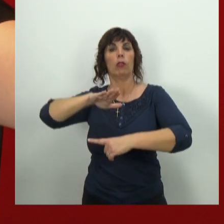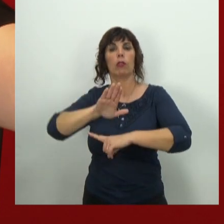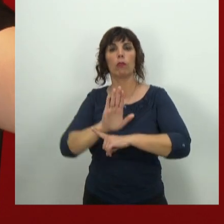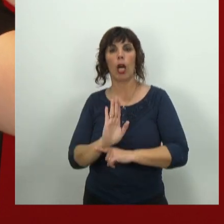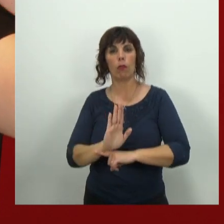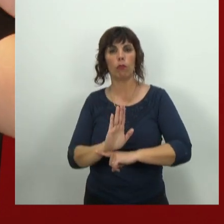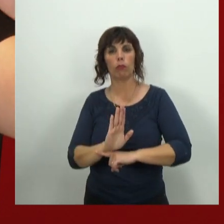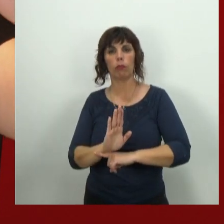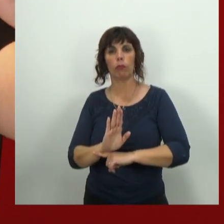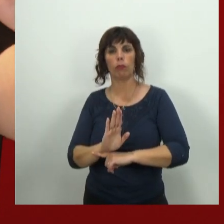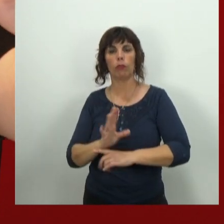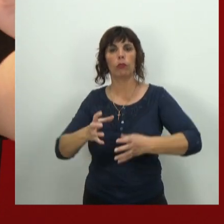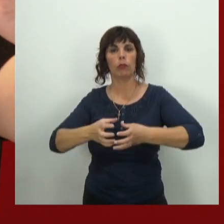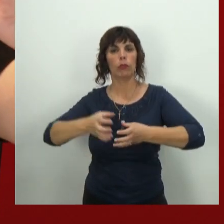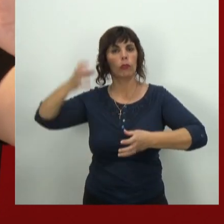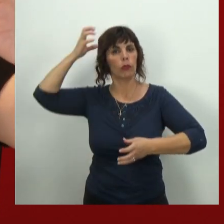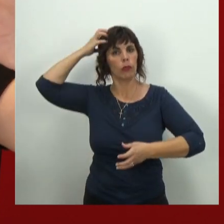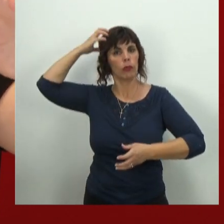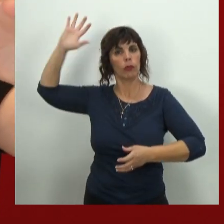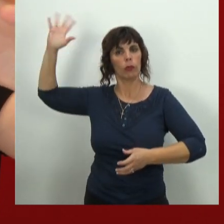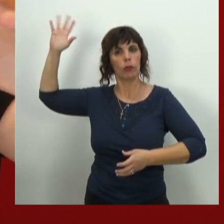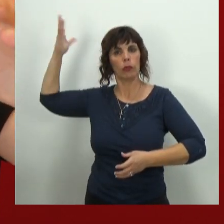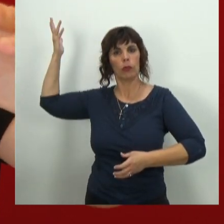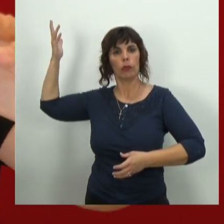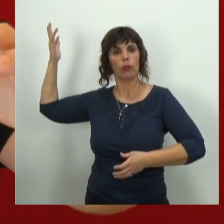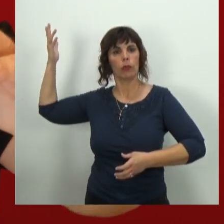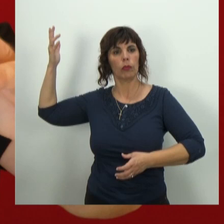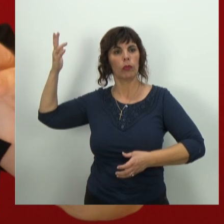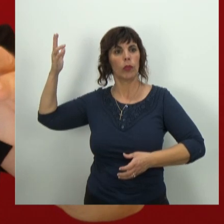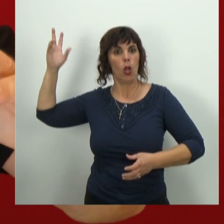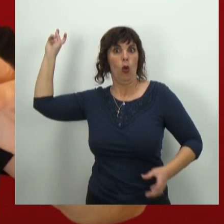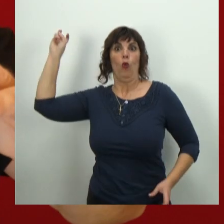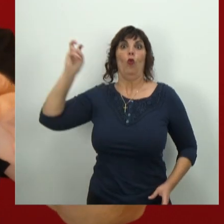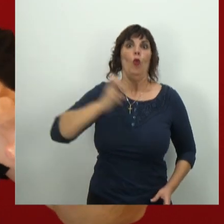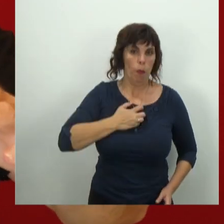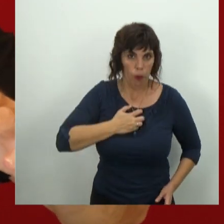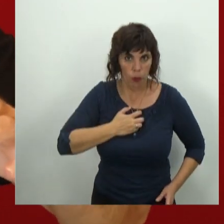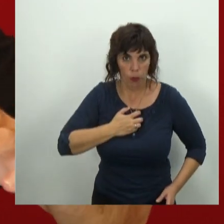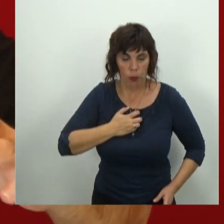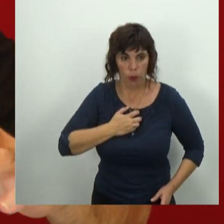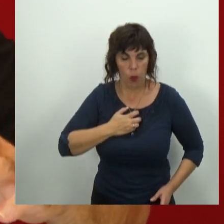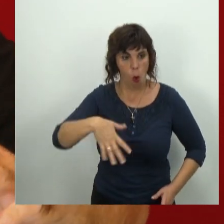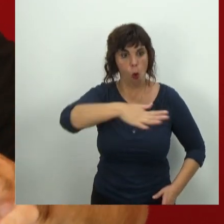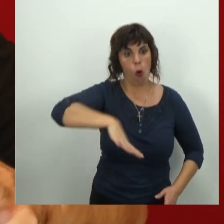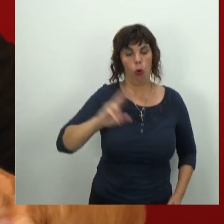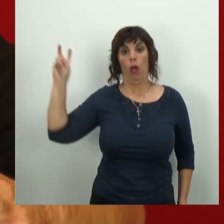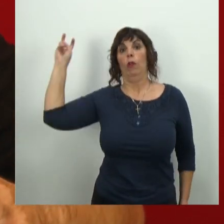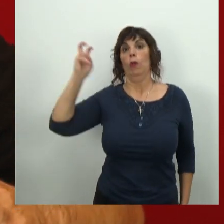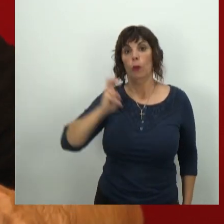manifiesta. El reino de los cielos viene sobre esa persona, sobre ese lugar.